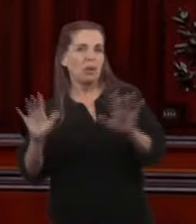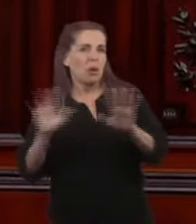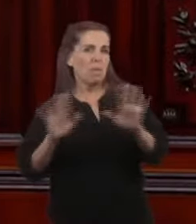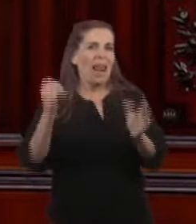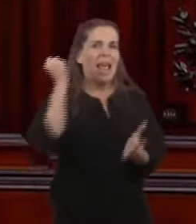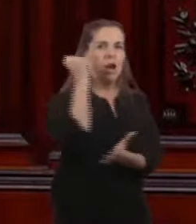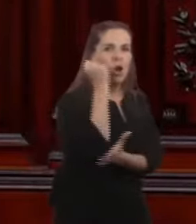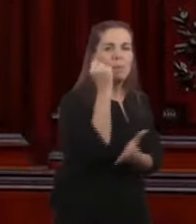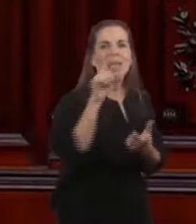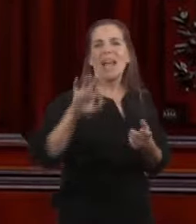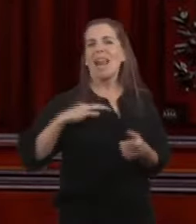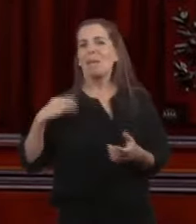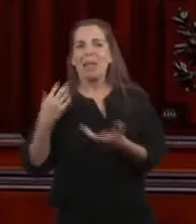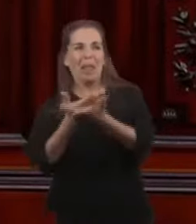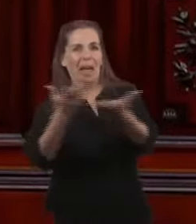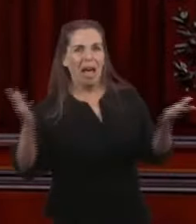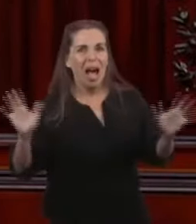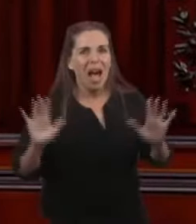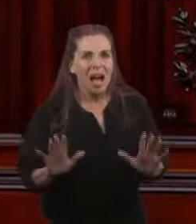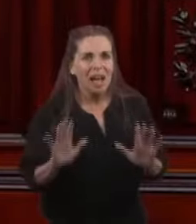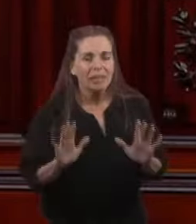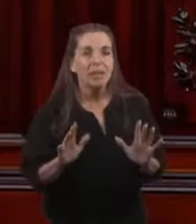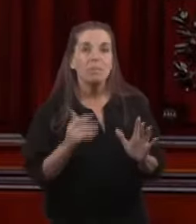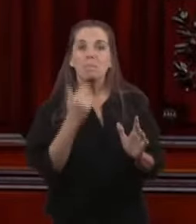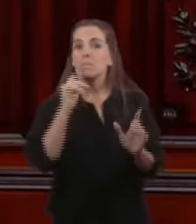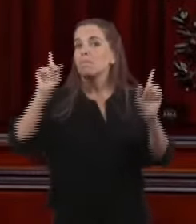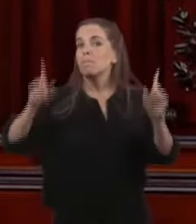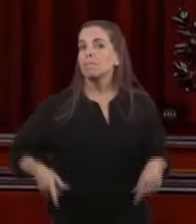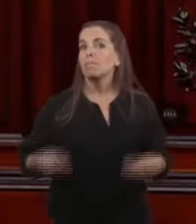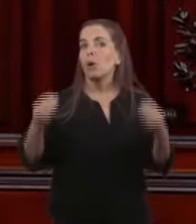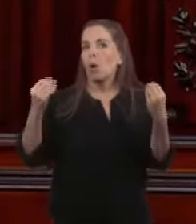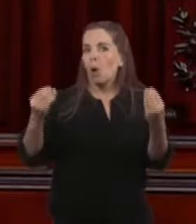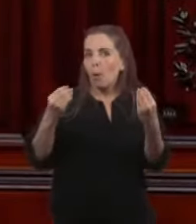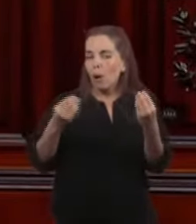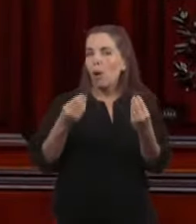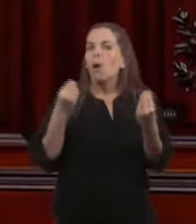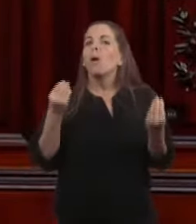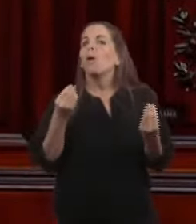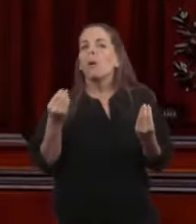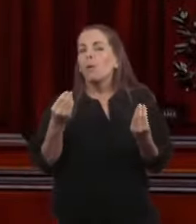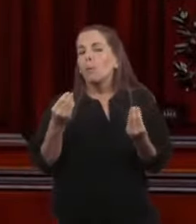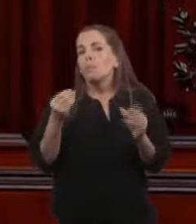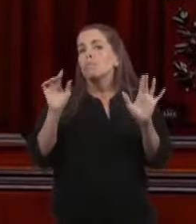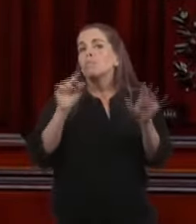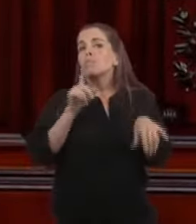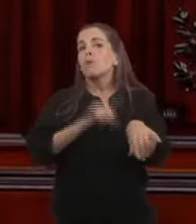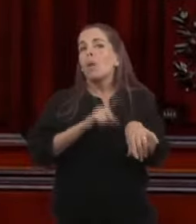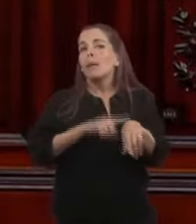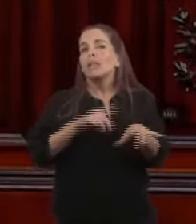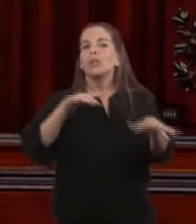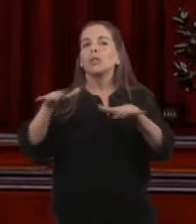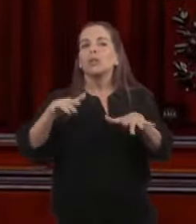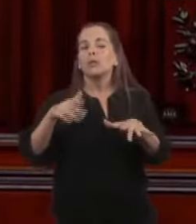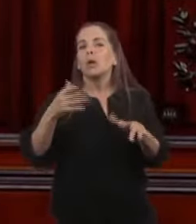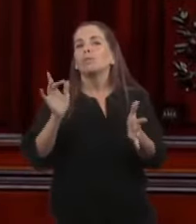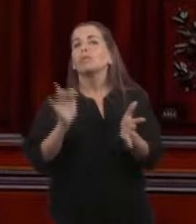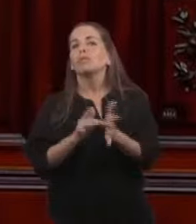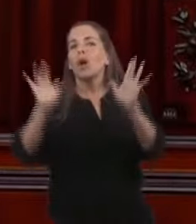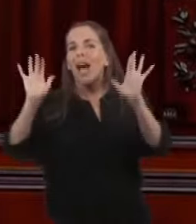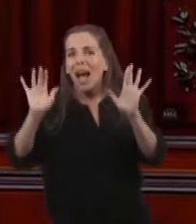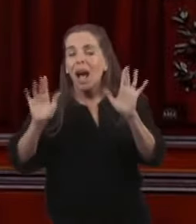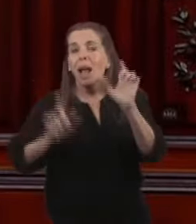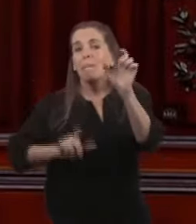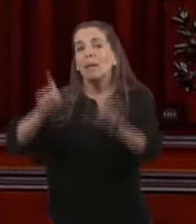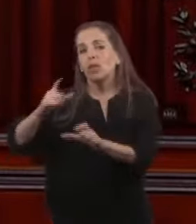vida misma uno no elige Con qué cartas jugar uno juega con las que le tocan los tontos ignoran la